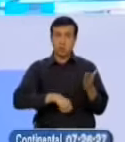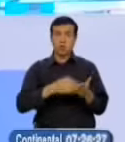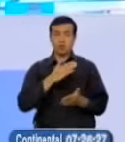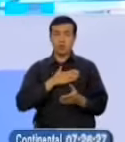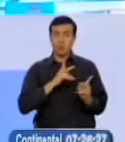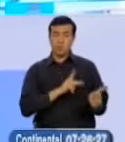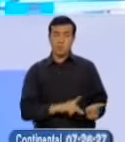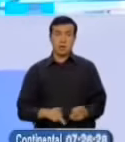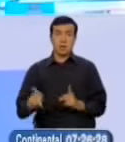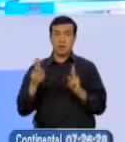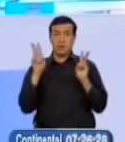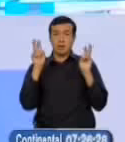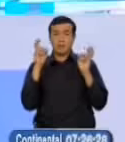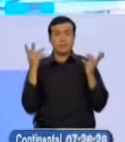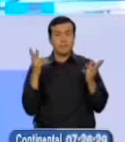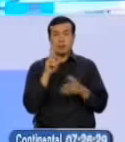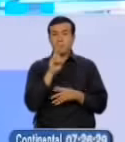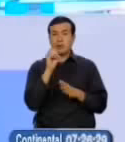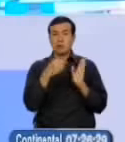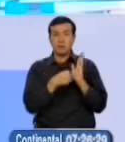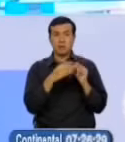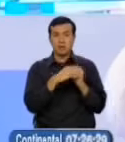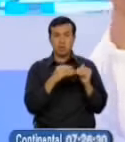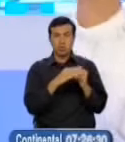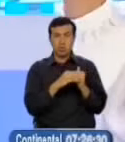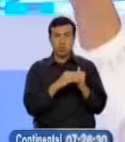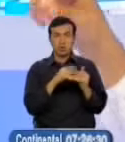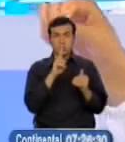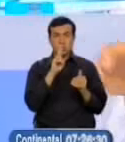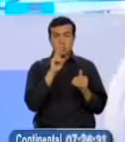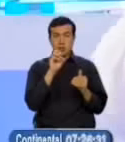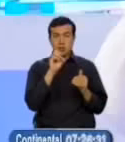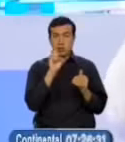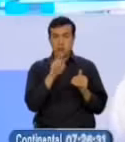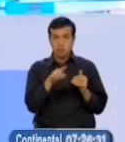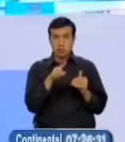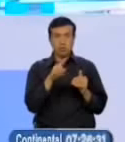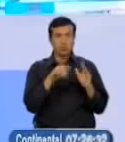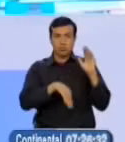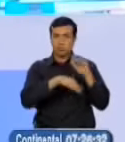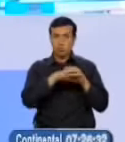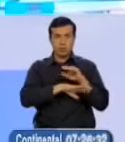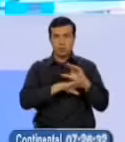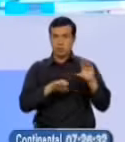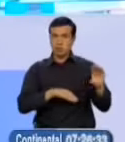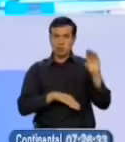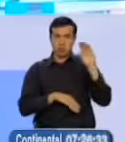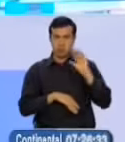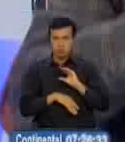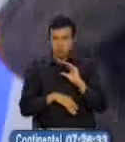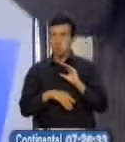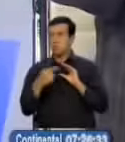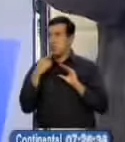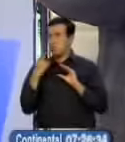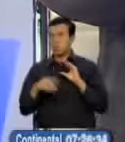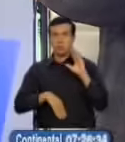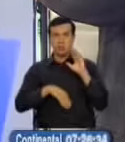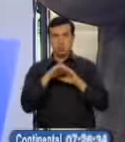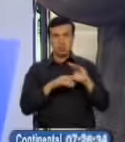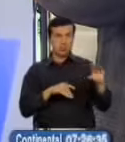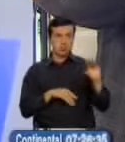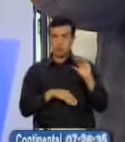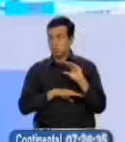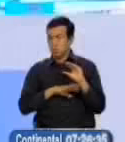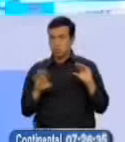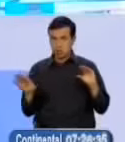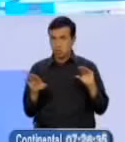plan de cobertura de medicina prepagada por 20 mil dólares, no me pagan 20 mil 01 centavos, solamente por el monto contratado. Ya, ahí estamos hablando del límite máximo. Límites